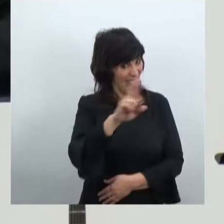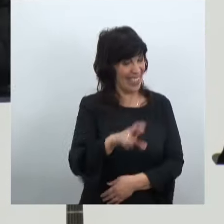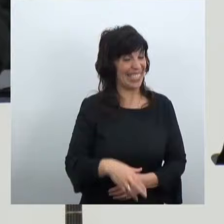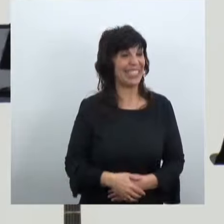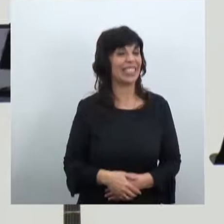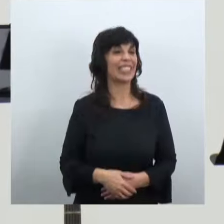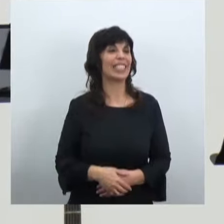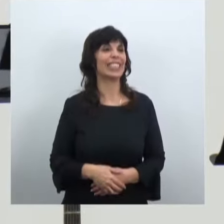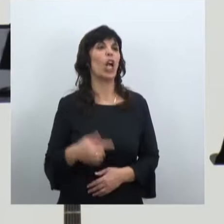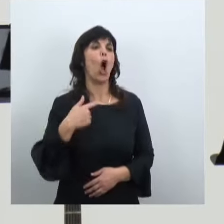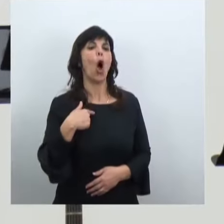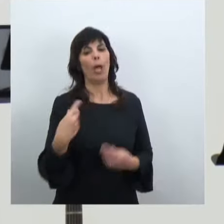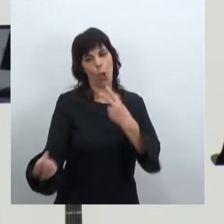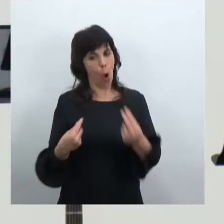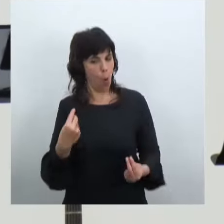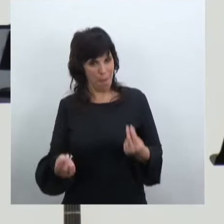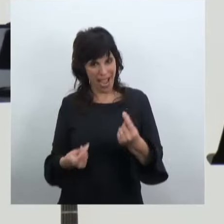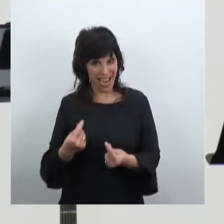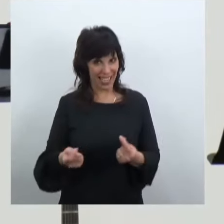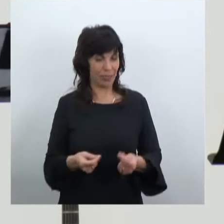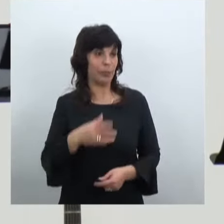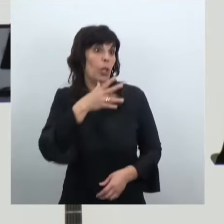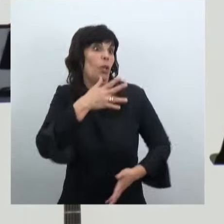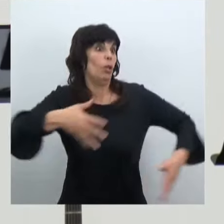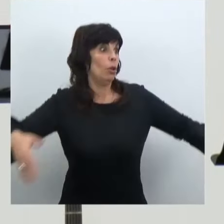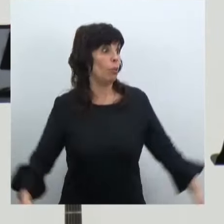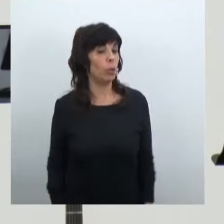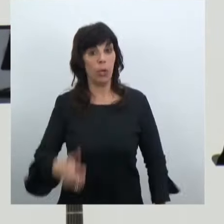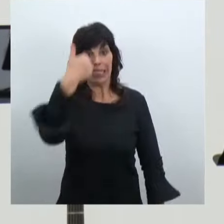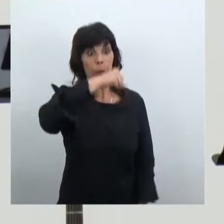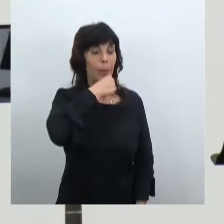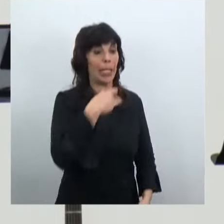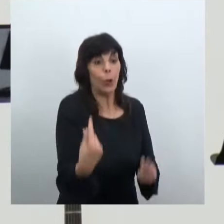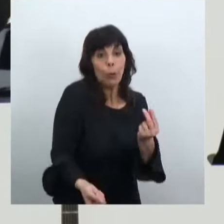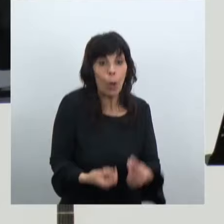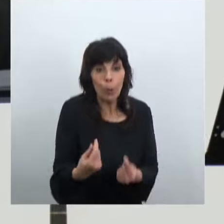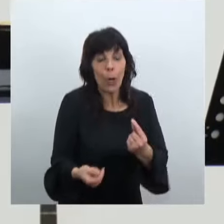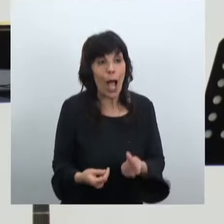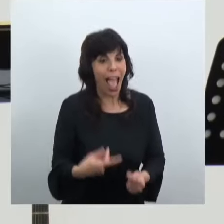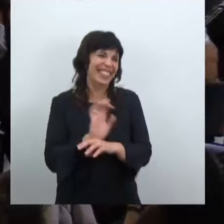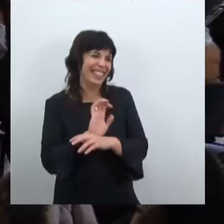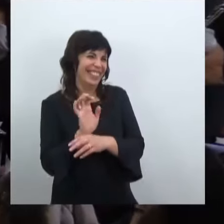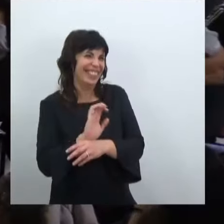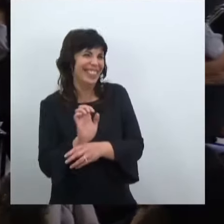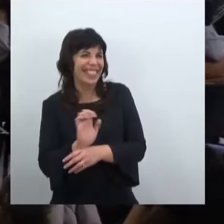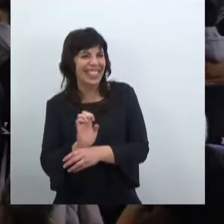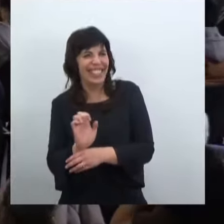Y dije, pero yo voy a bailar con usted. Porque el hombre estaba bailando y nadie le daba una propina. Y nos pusimos los dos en la frontera.